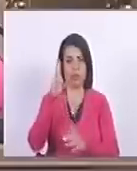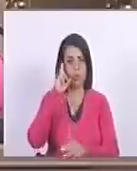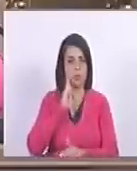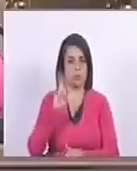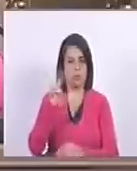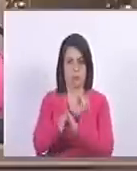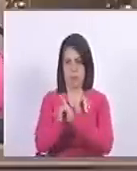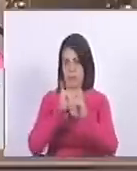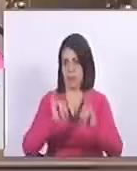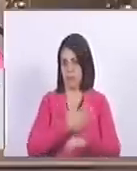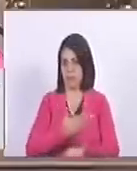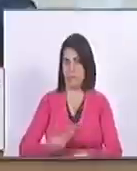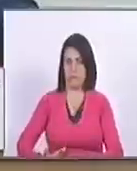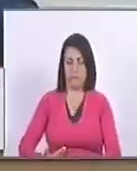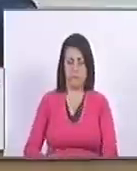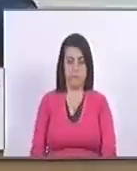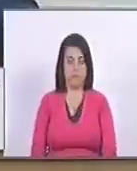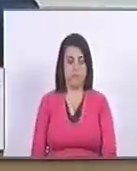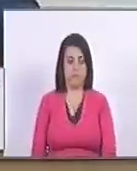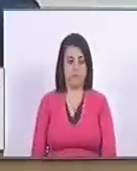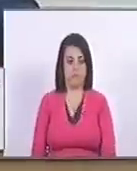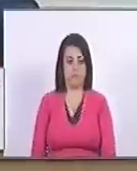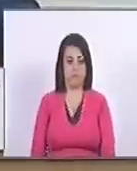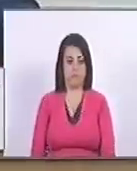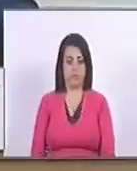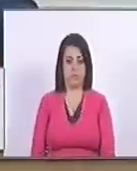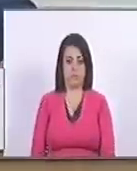Venezuela. Es todo, ciudadano presidente.